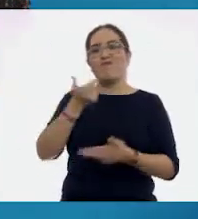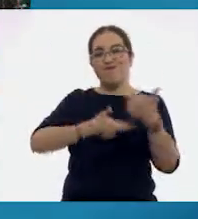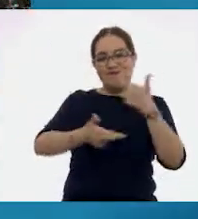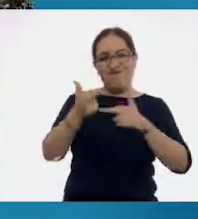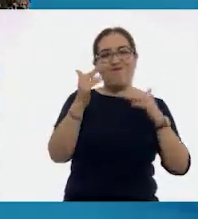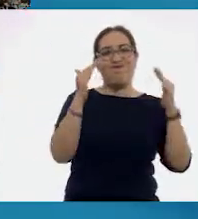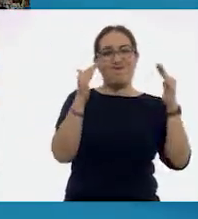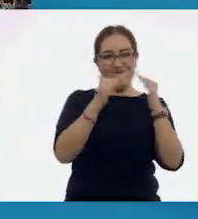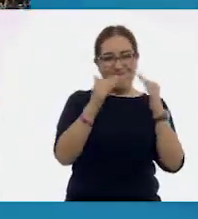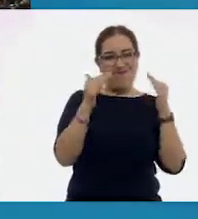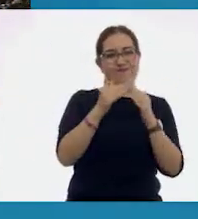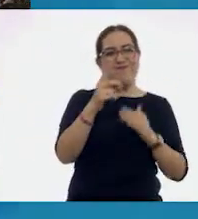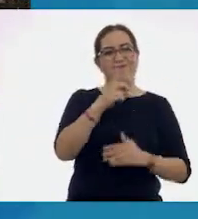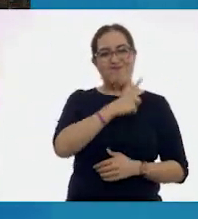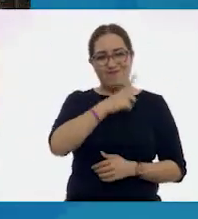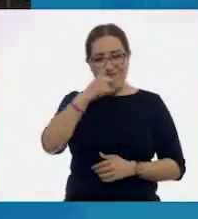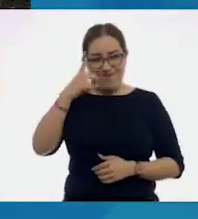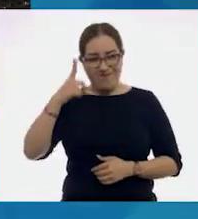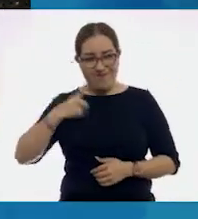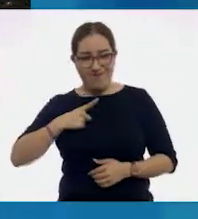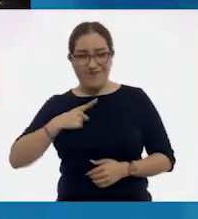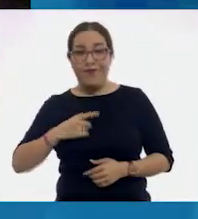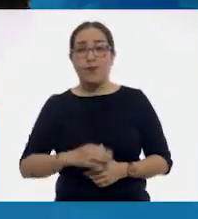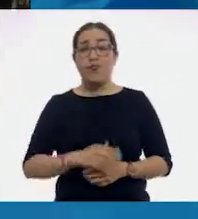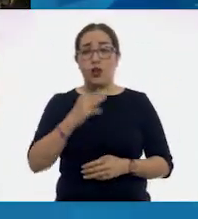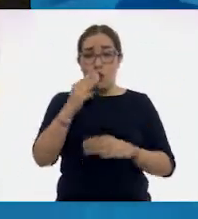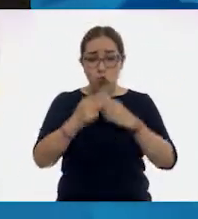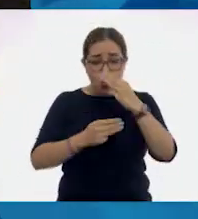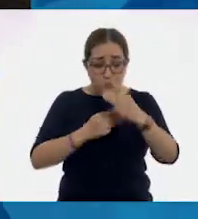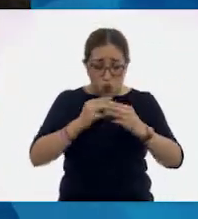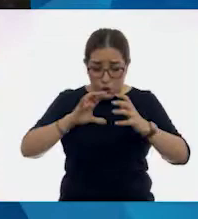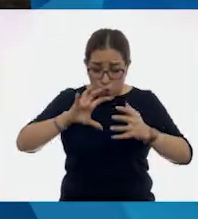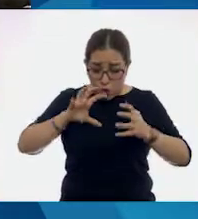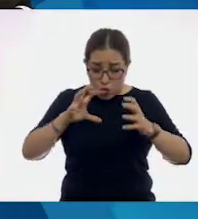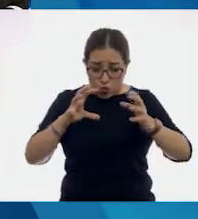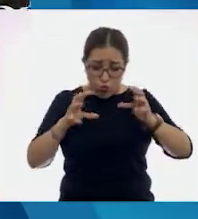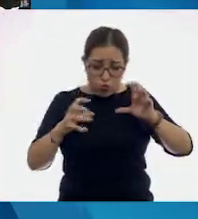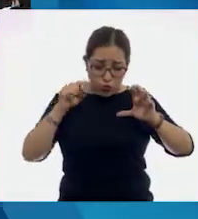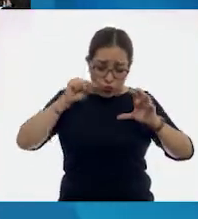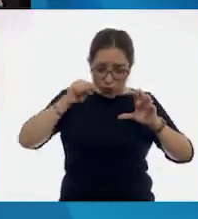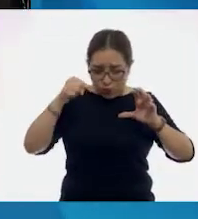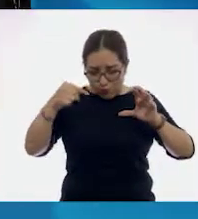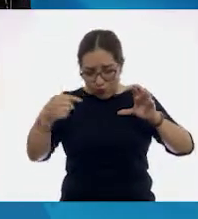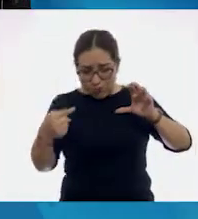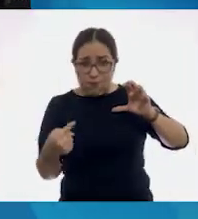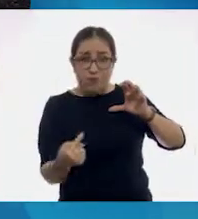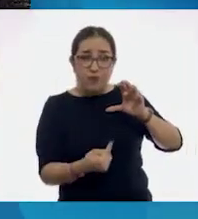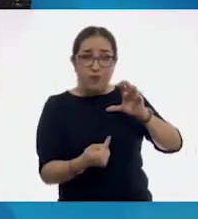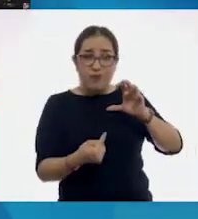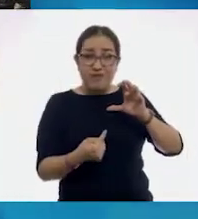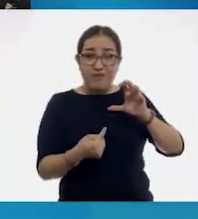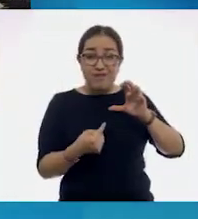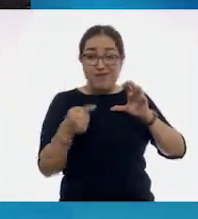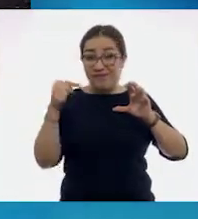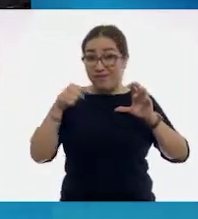morada. En otras partes del mundo no encontraría